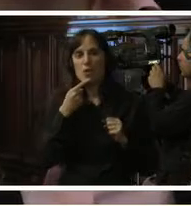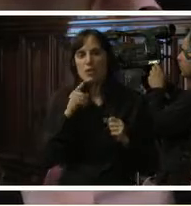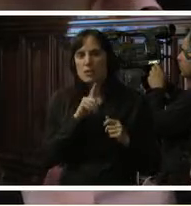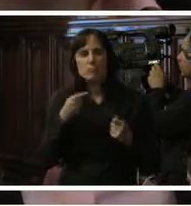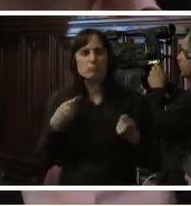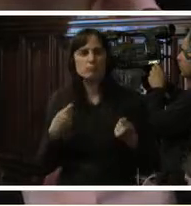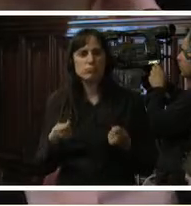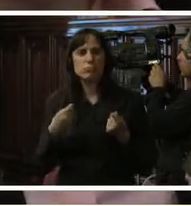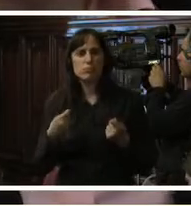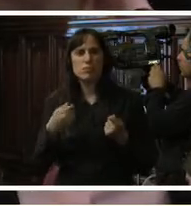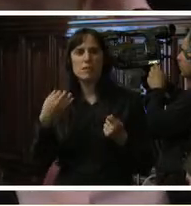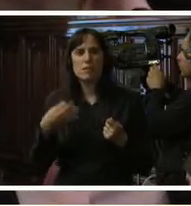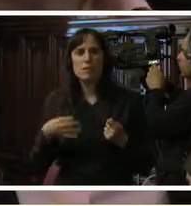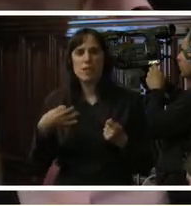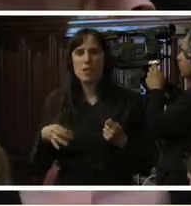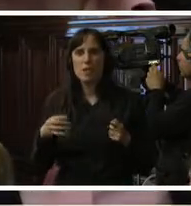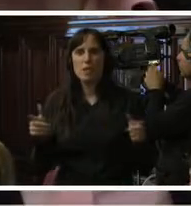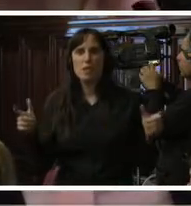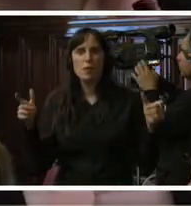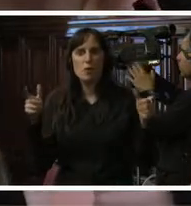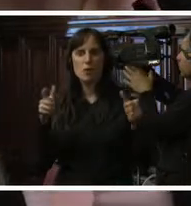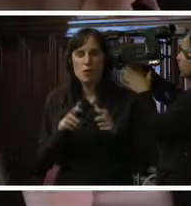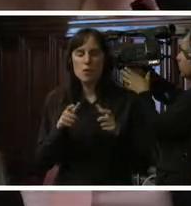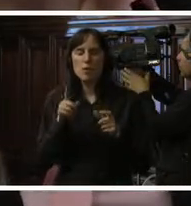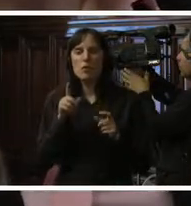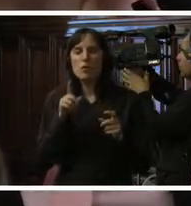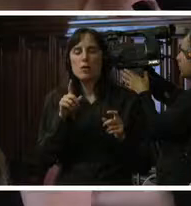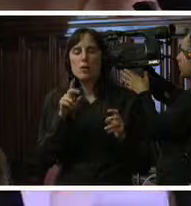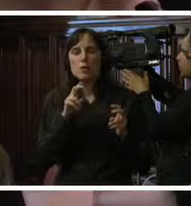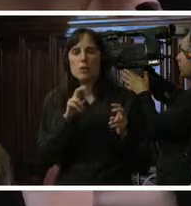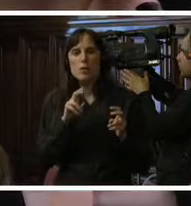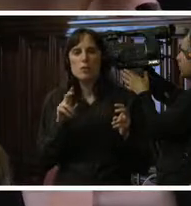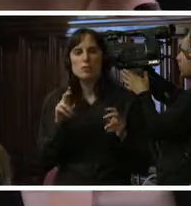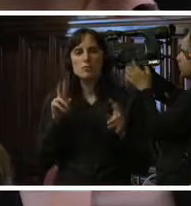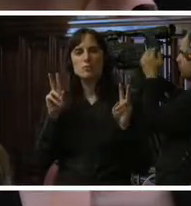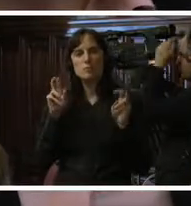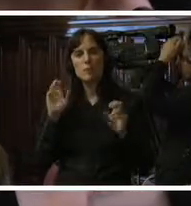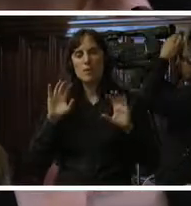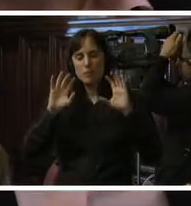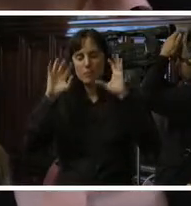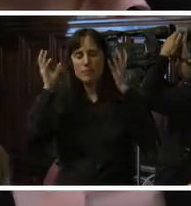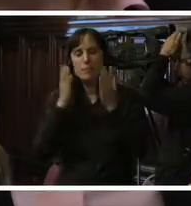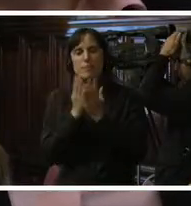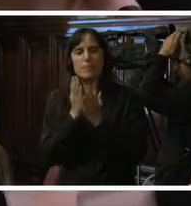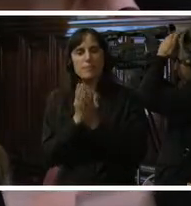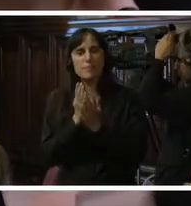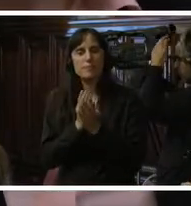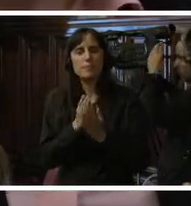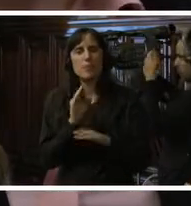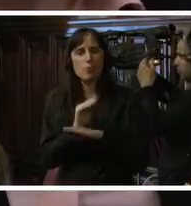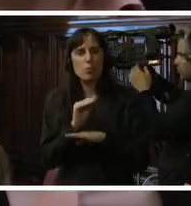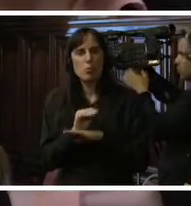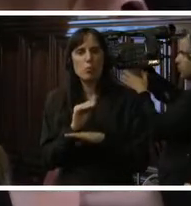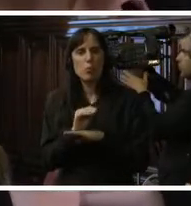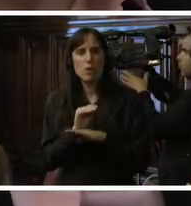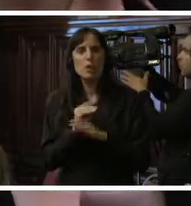missões que foram tentar detectar violações aos direitos econômicos, sociais e culturais, e uma delas é a missão de Zika no estado de